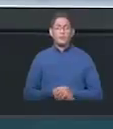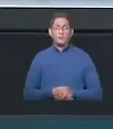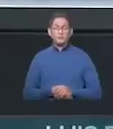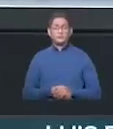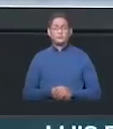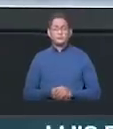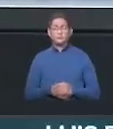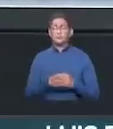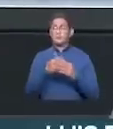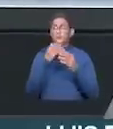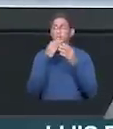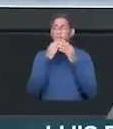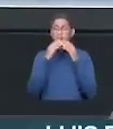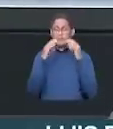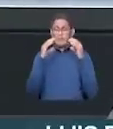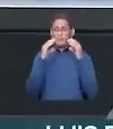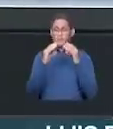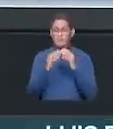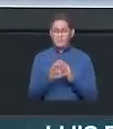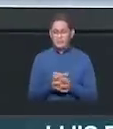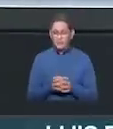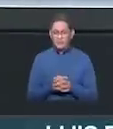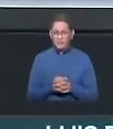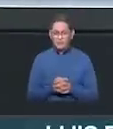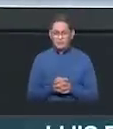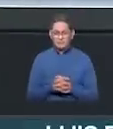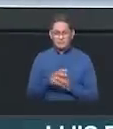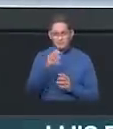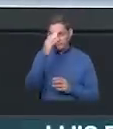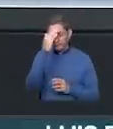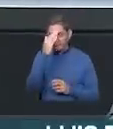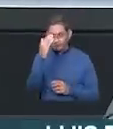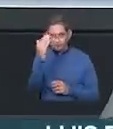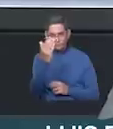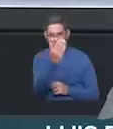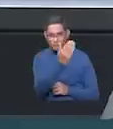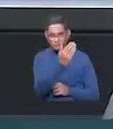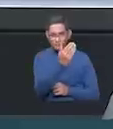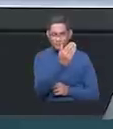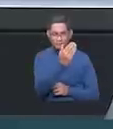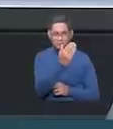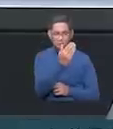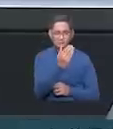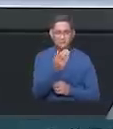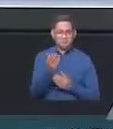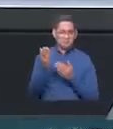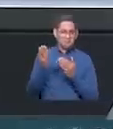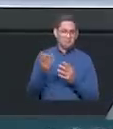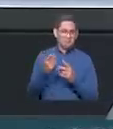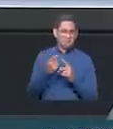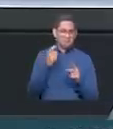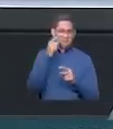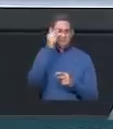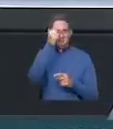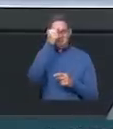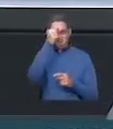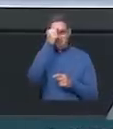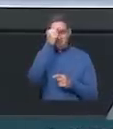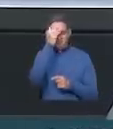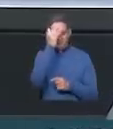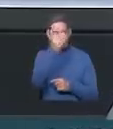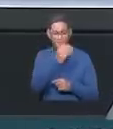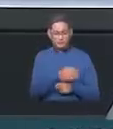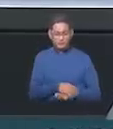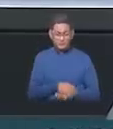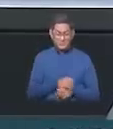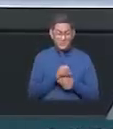muy buenas tardes panamá tengan todos ustedes de parte del gobierno nacional la lucha contra